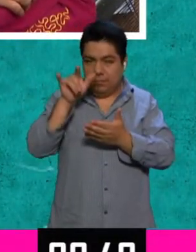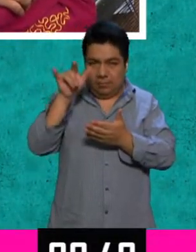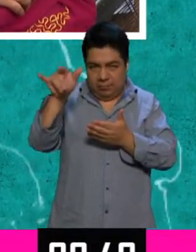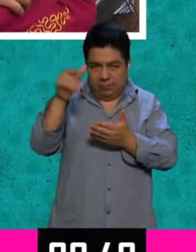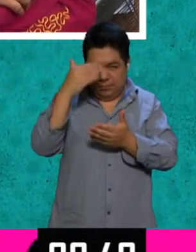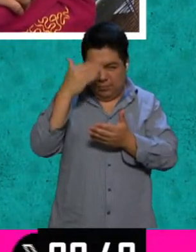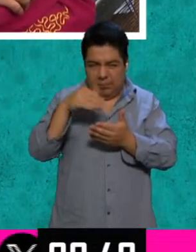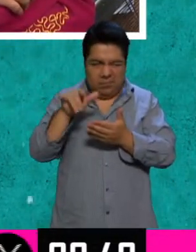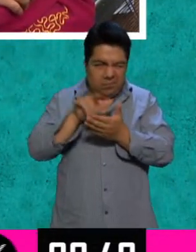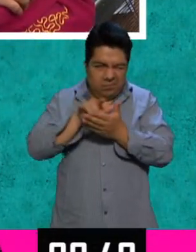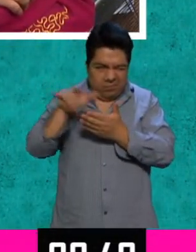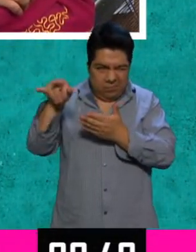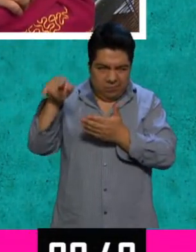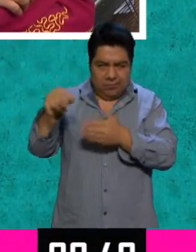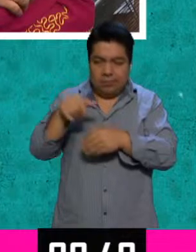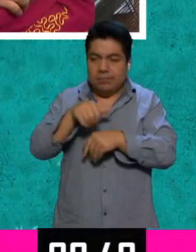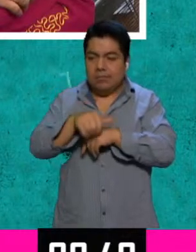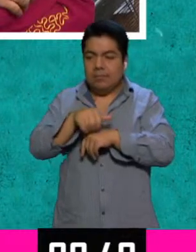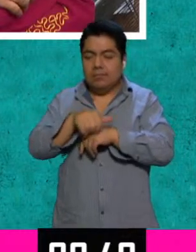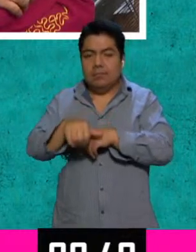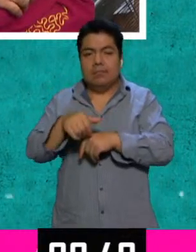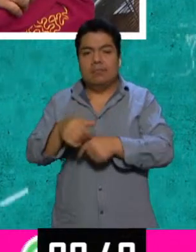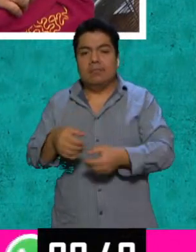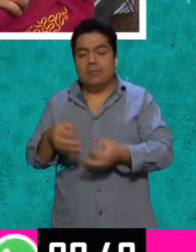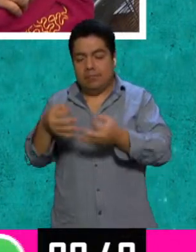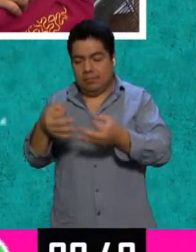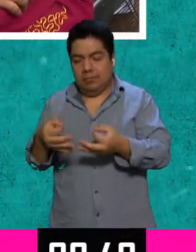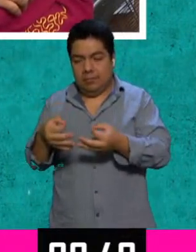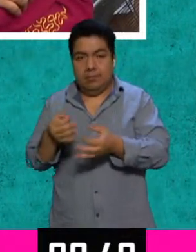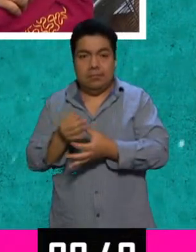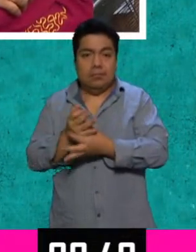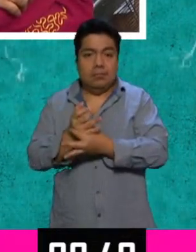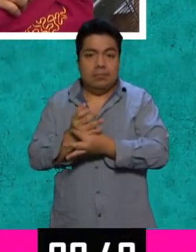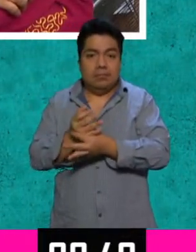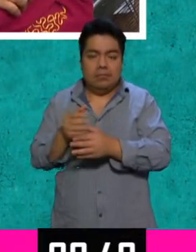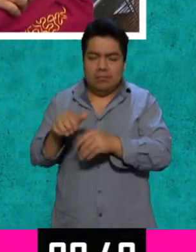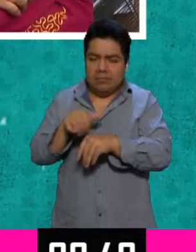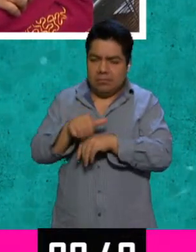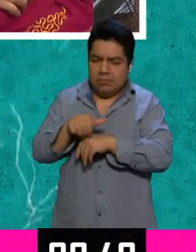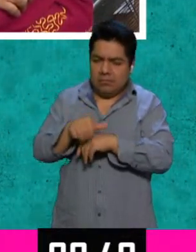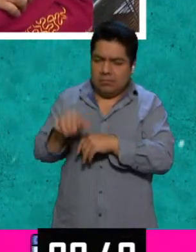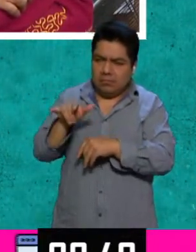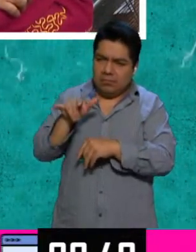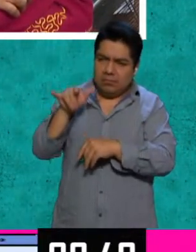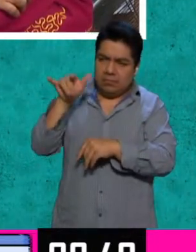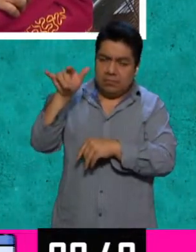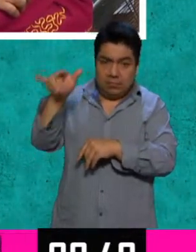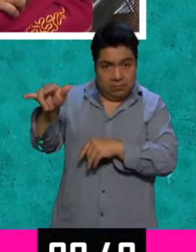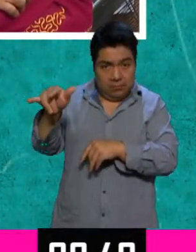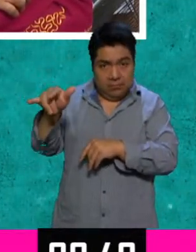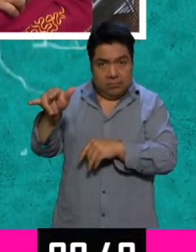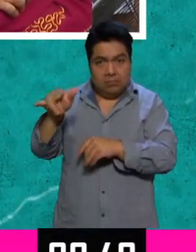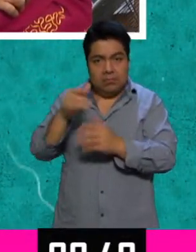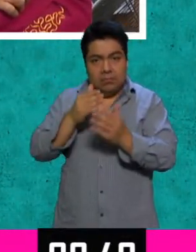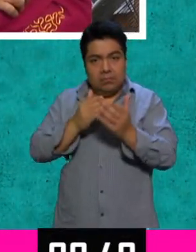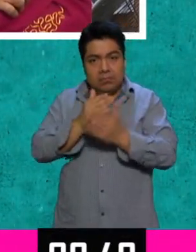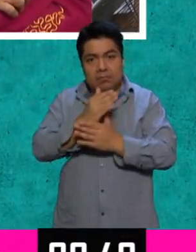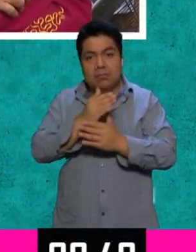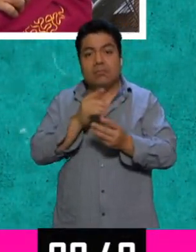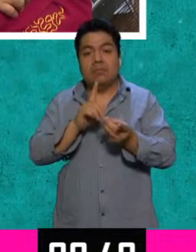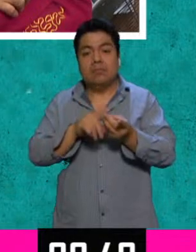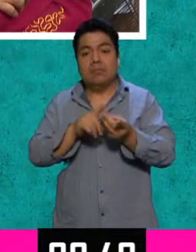dice? Lo que la registra oficialmente. Ok. Eso, pues la avioneta partió de